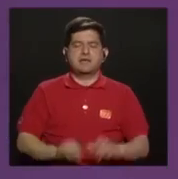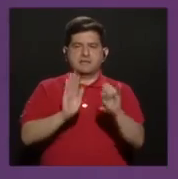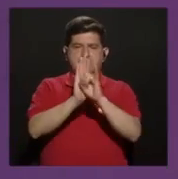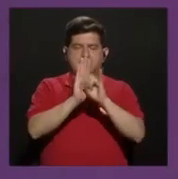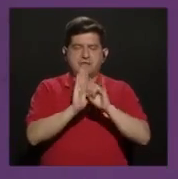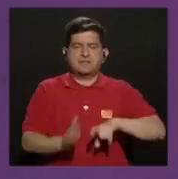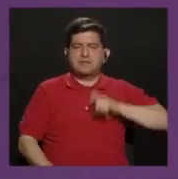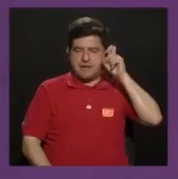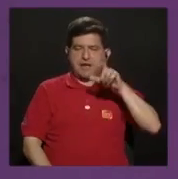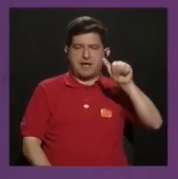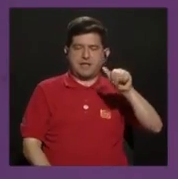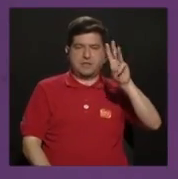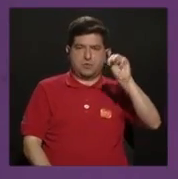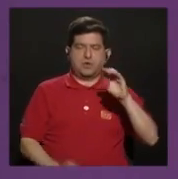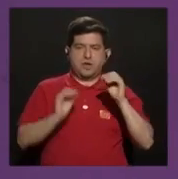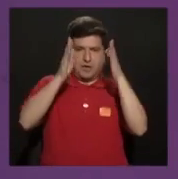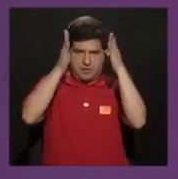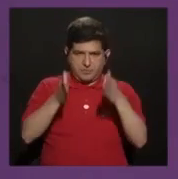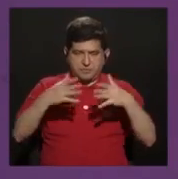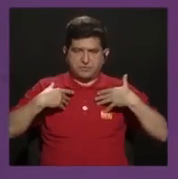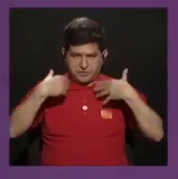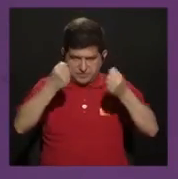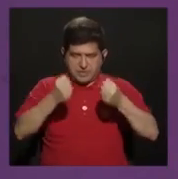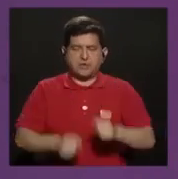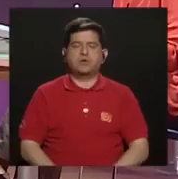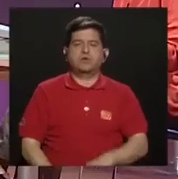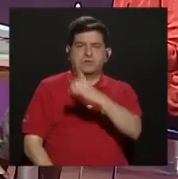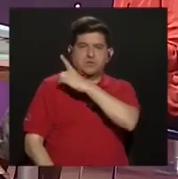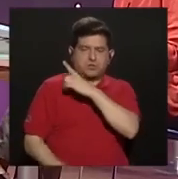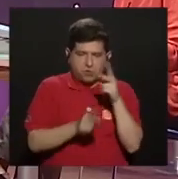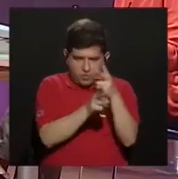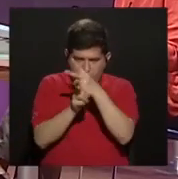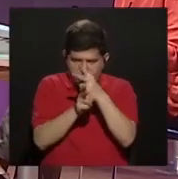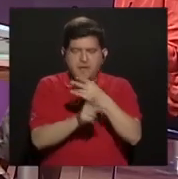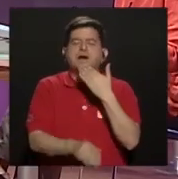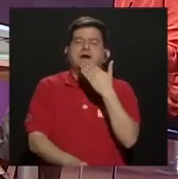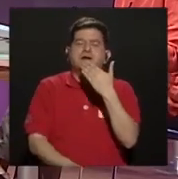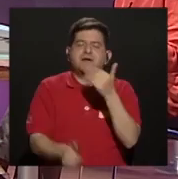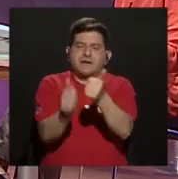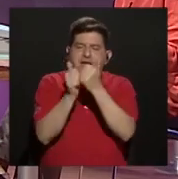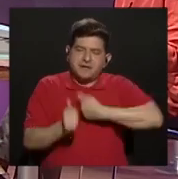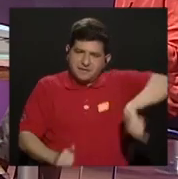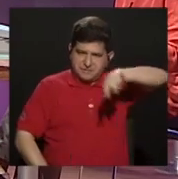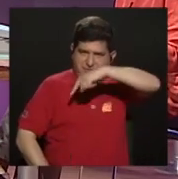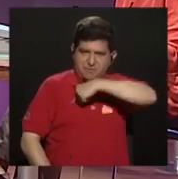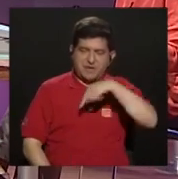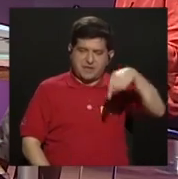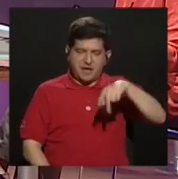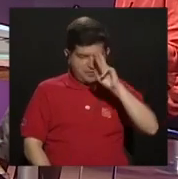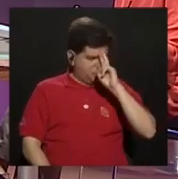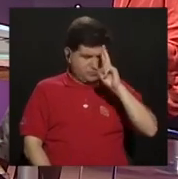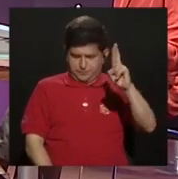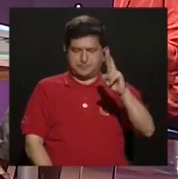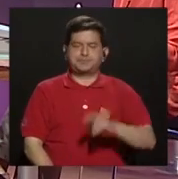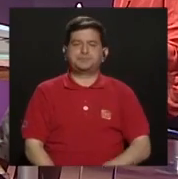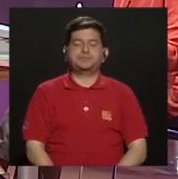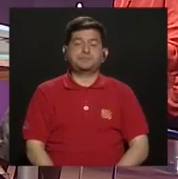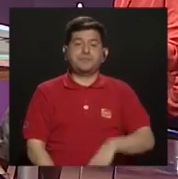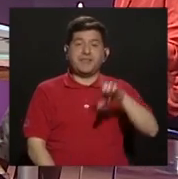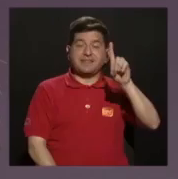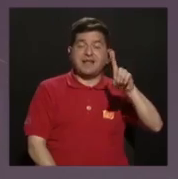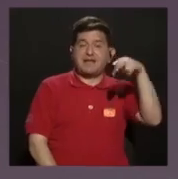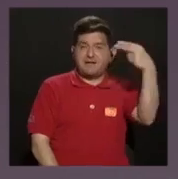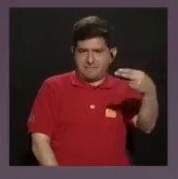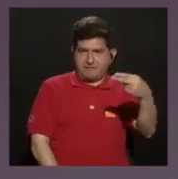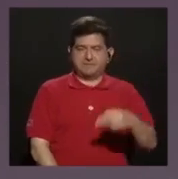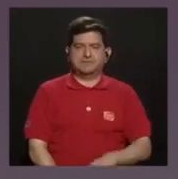Antonella Morales, quien es educadora en salud, directora de monitoreo. Gracias, Antonella, por acompañarnos en Irreverencias. Dayana